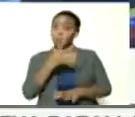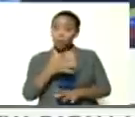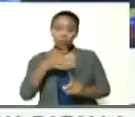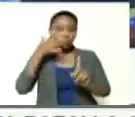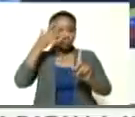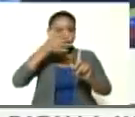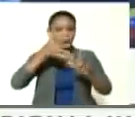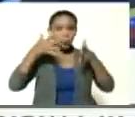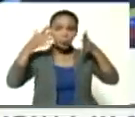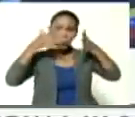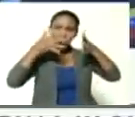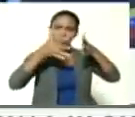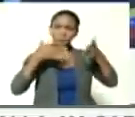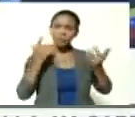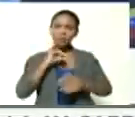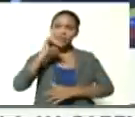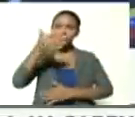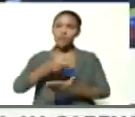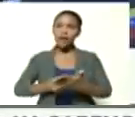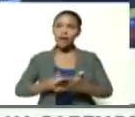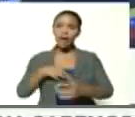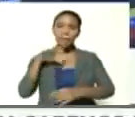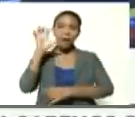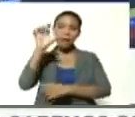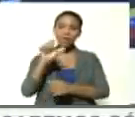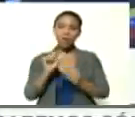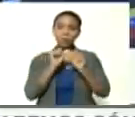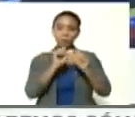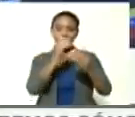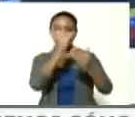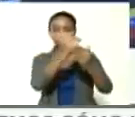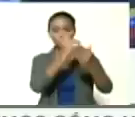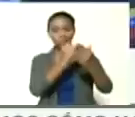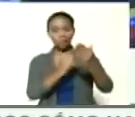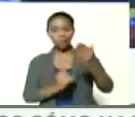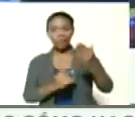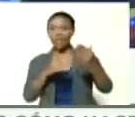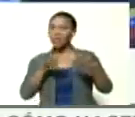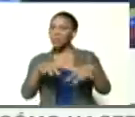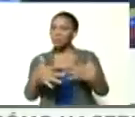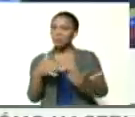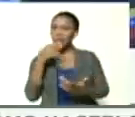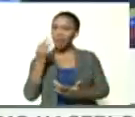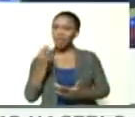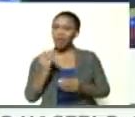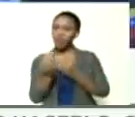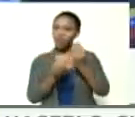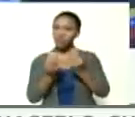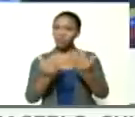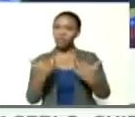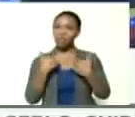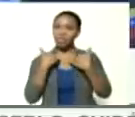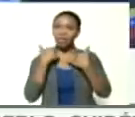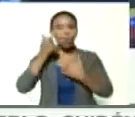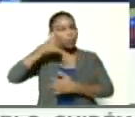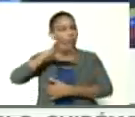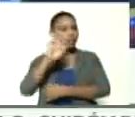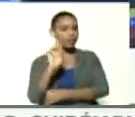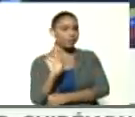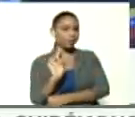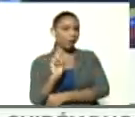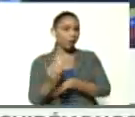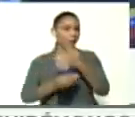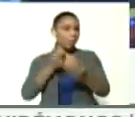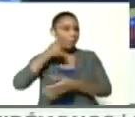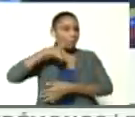instruido informar al país con detenimiento de cuál es la verdad y cómo sufre el pueblo venezolano, como el